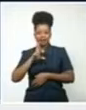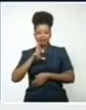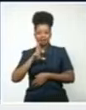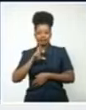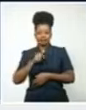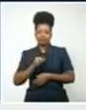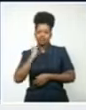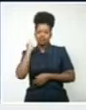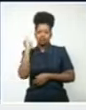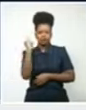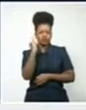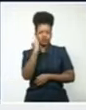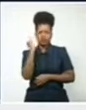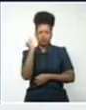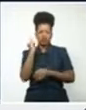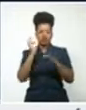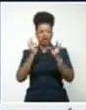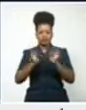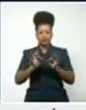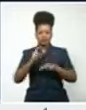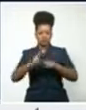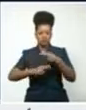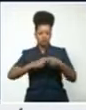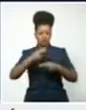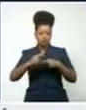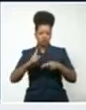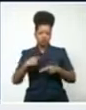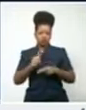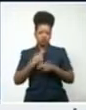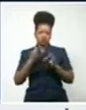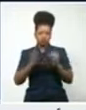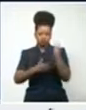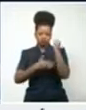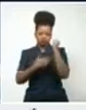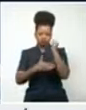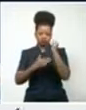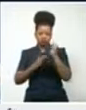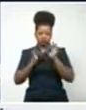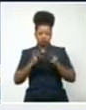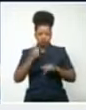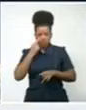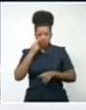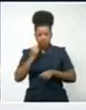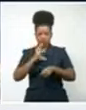internacional y es lo que realmente te puede decir.